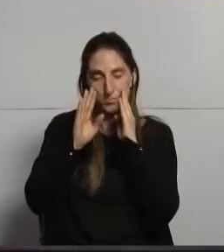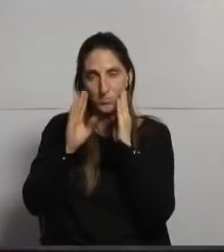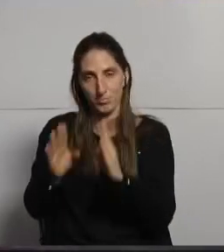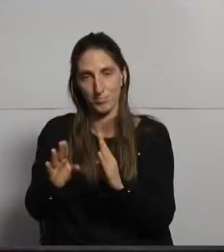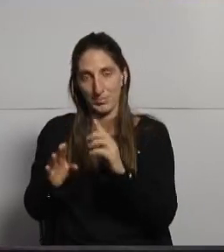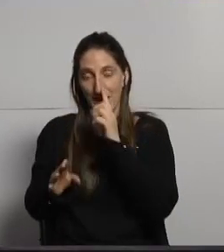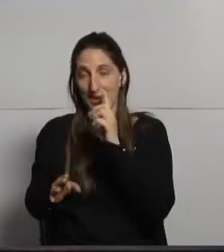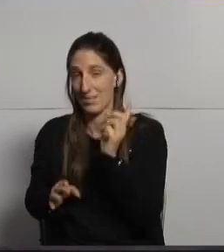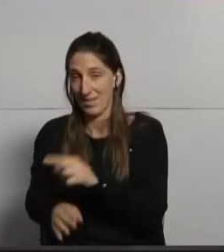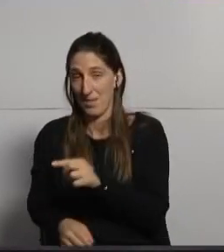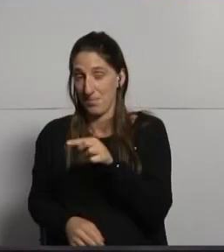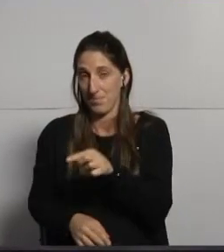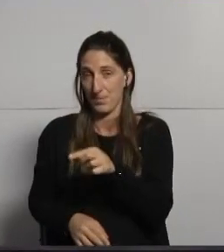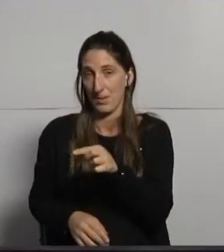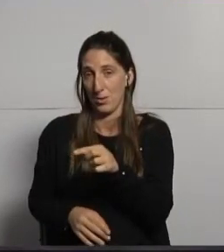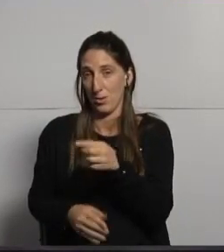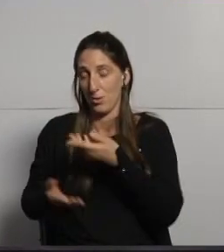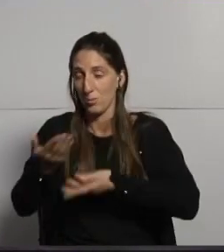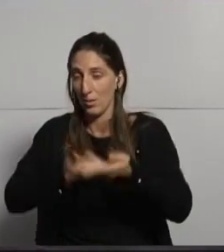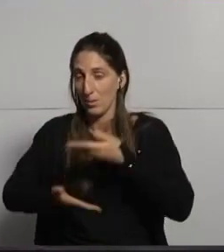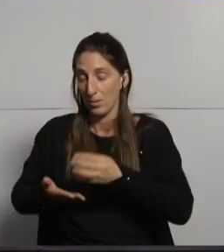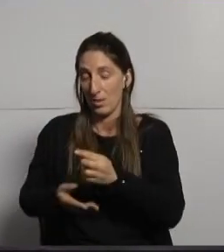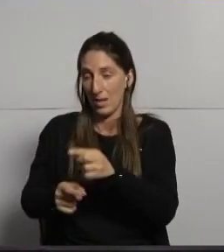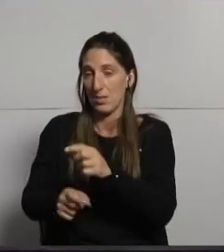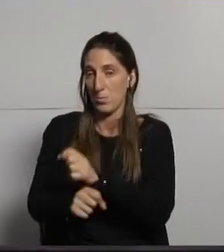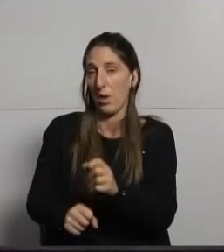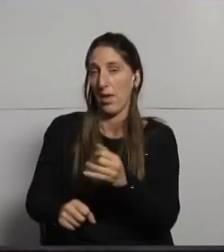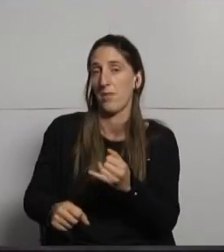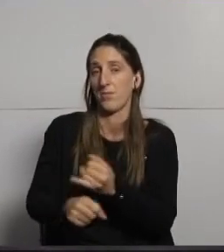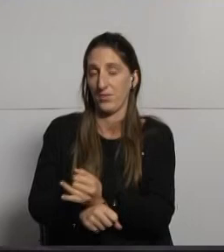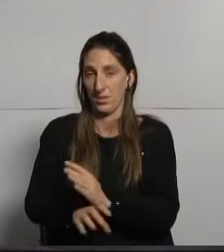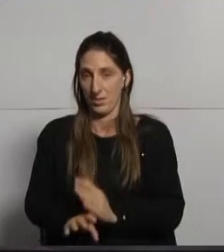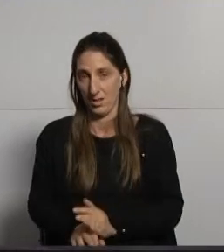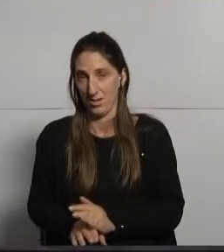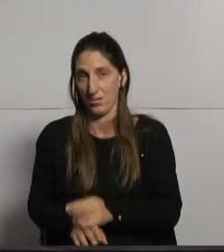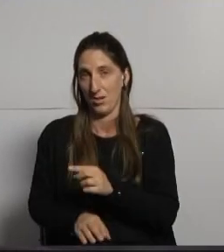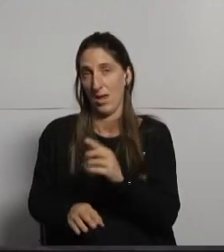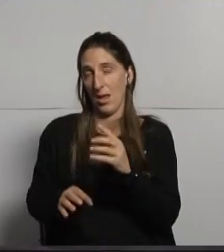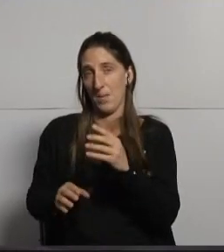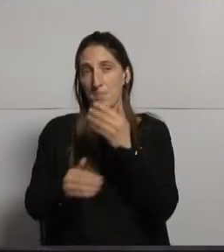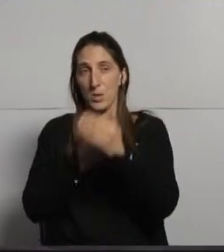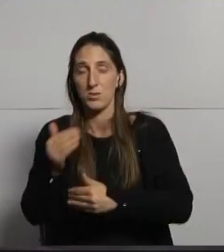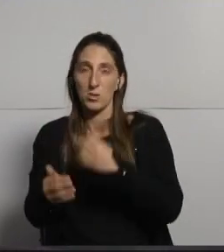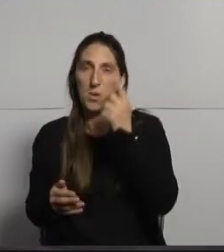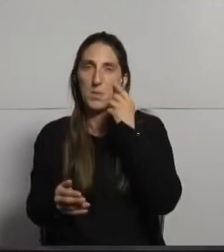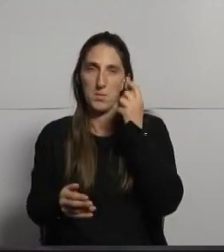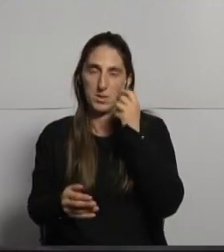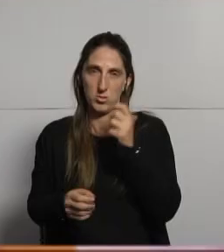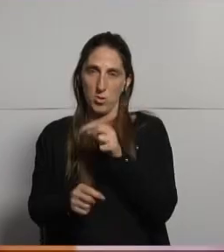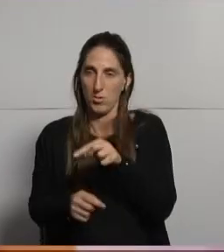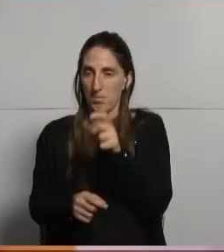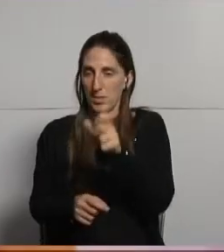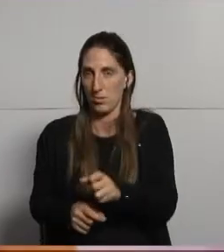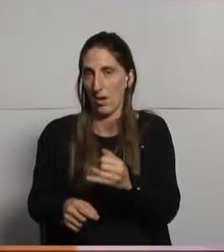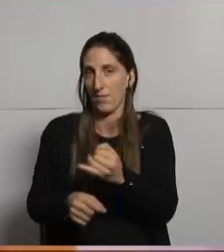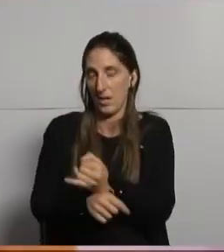más ágil y colaborativo, fallar es válido. Es válido en el proceso de experimentación que uno falle. Lo